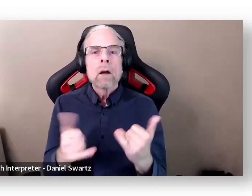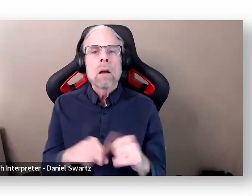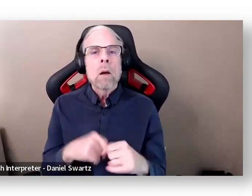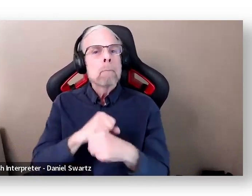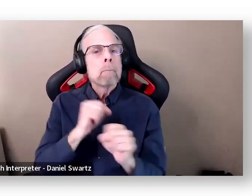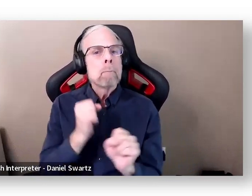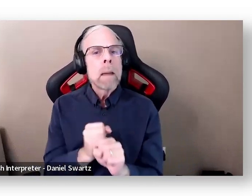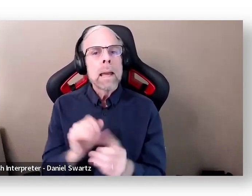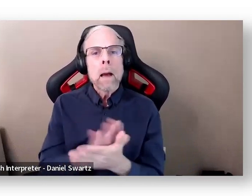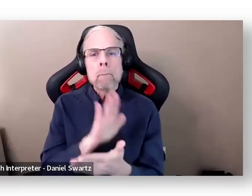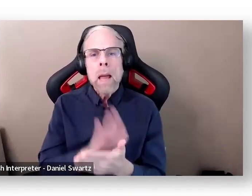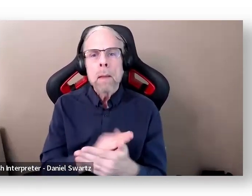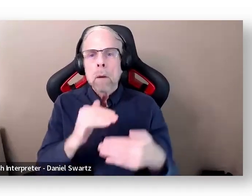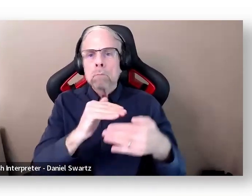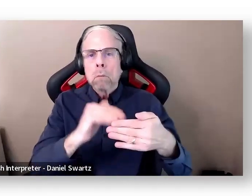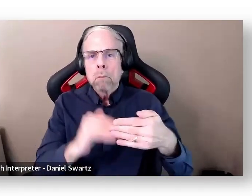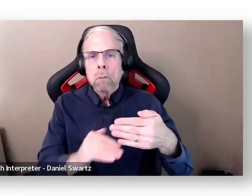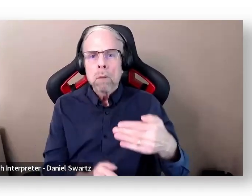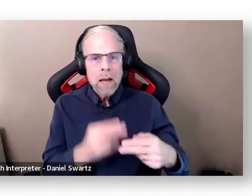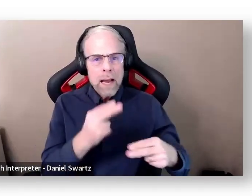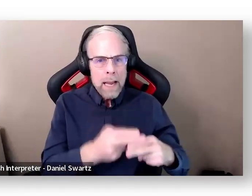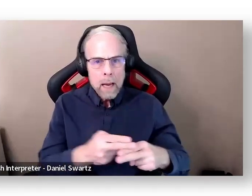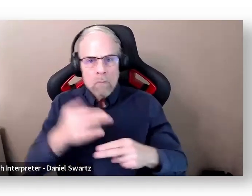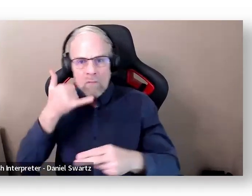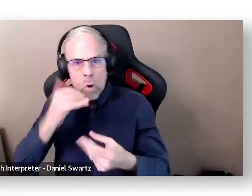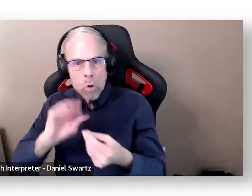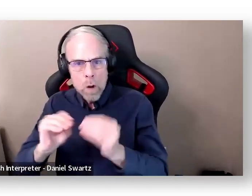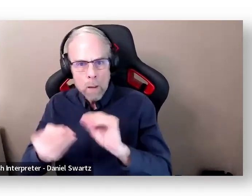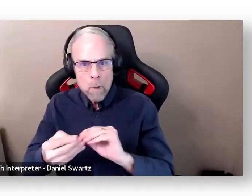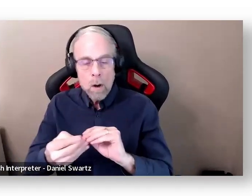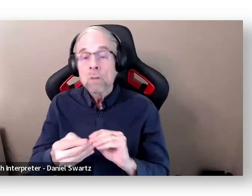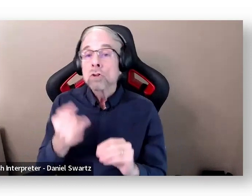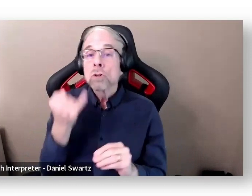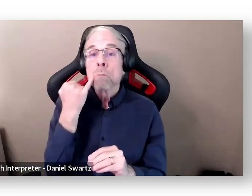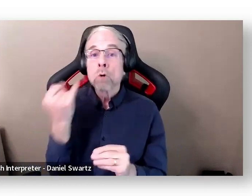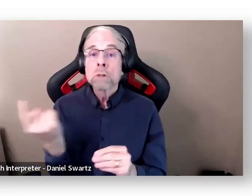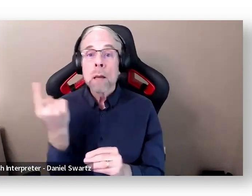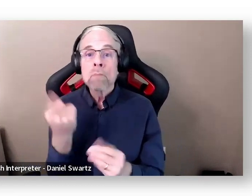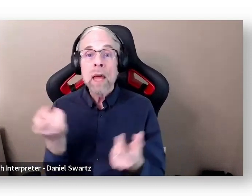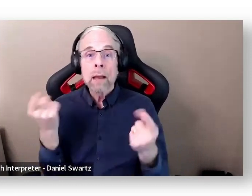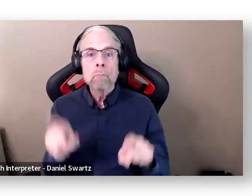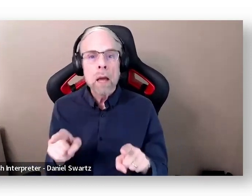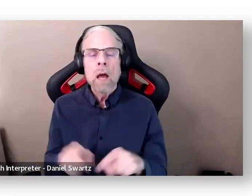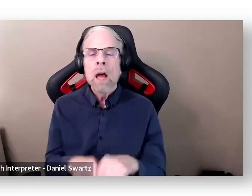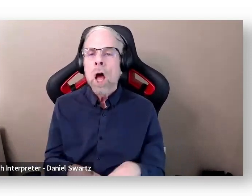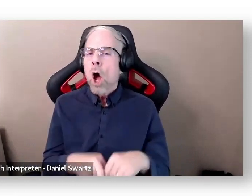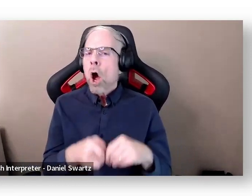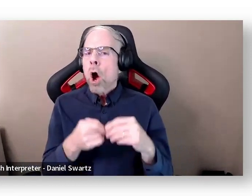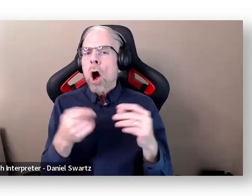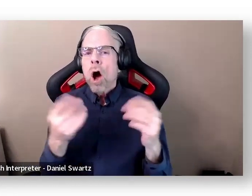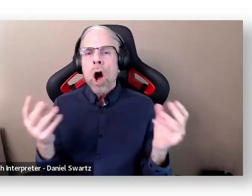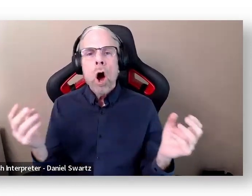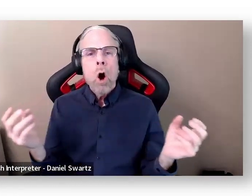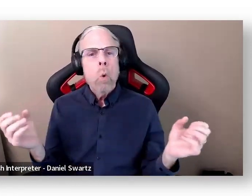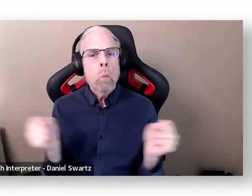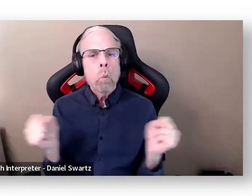si es que lo tienen en el teléfono. Cosas sencillas así les van a ayudar a crear un plan para tener tranquilidad si algo